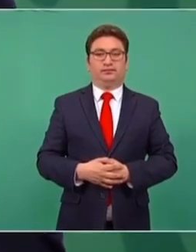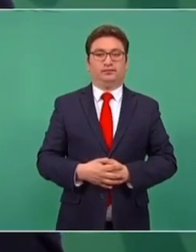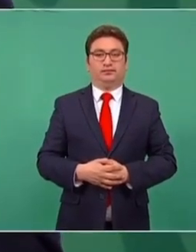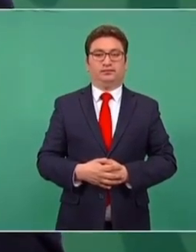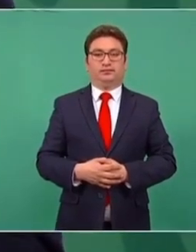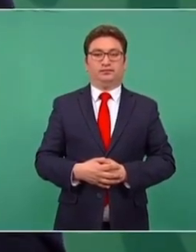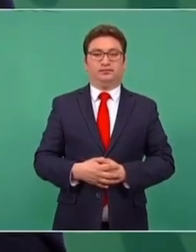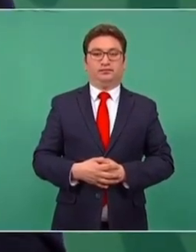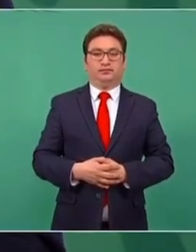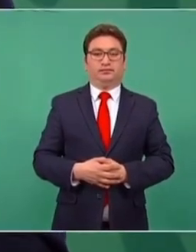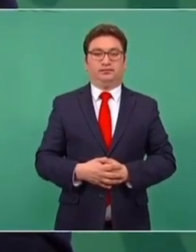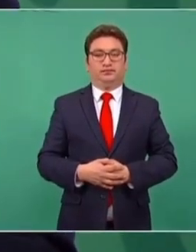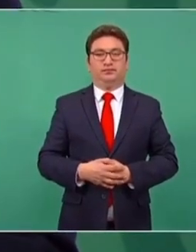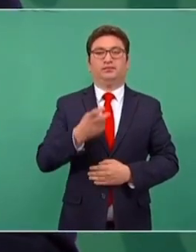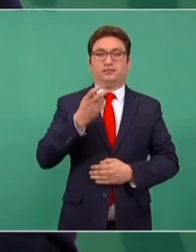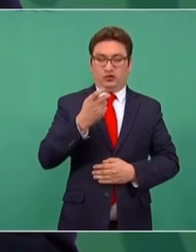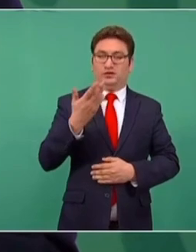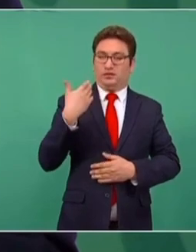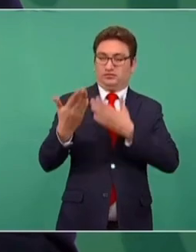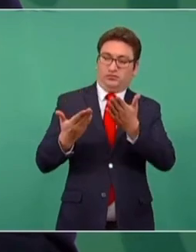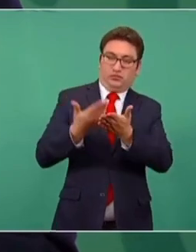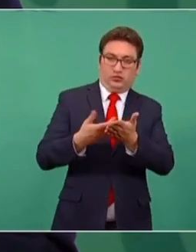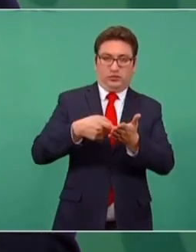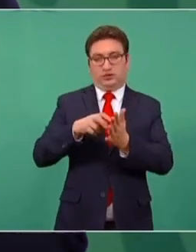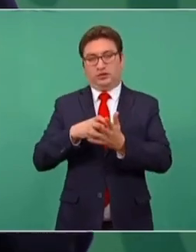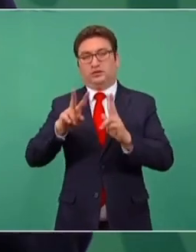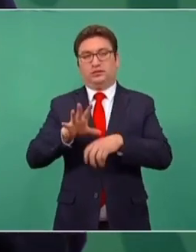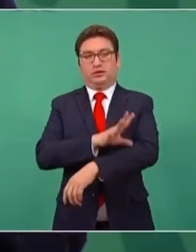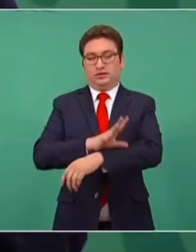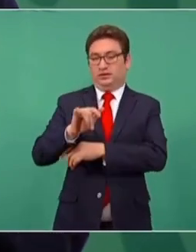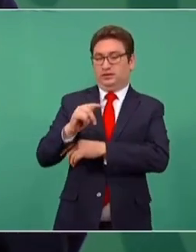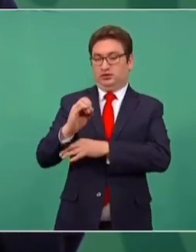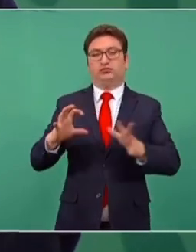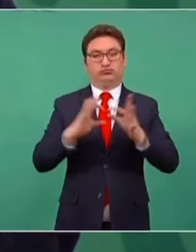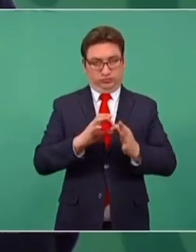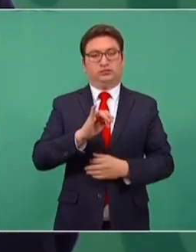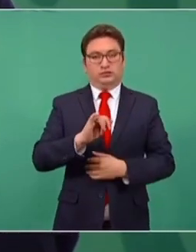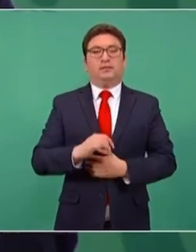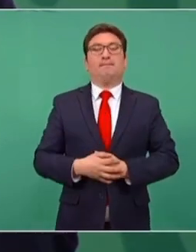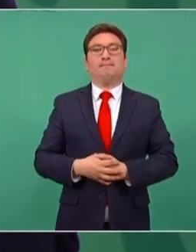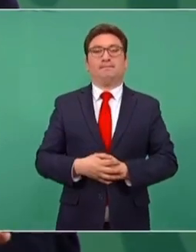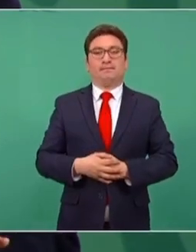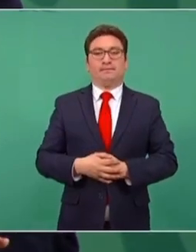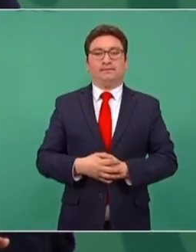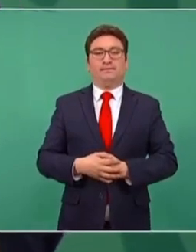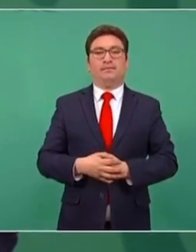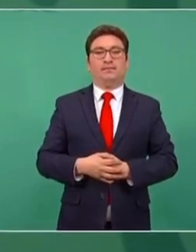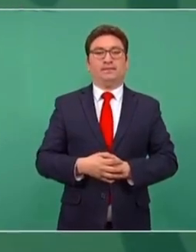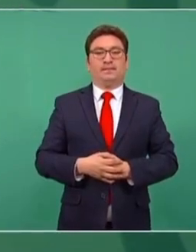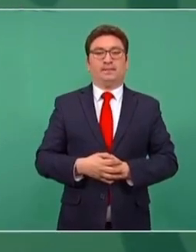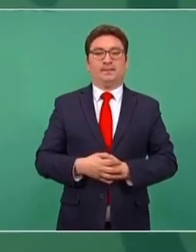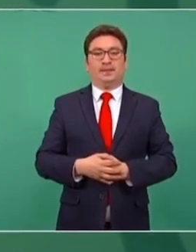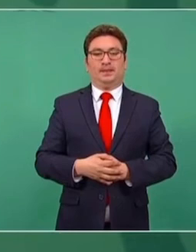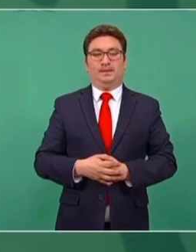en la iniciativa de reforma eléctrica va lo de litio. Si